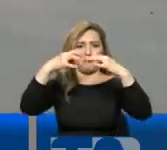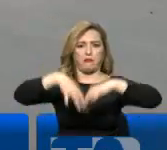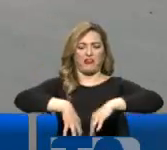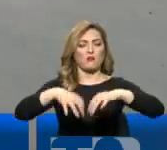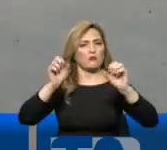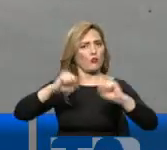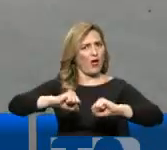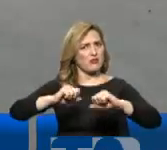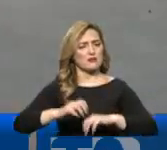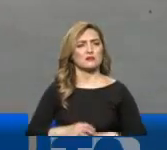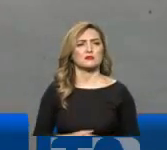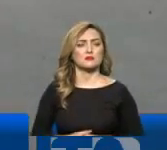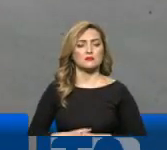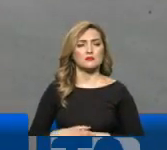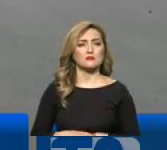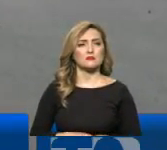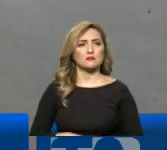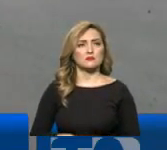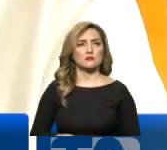días.